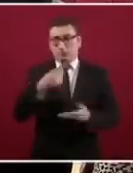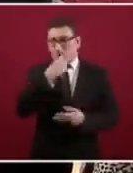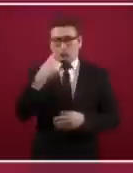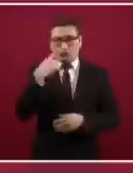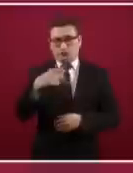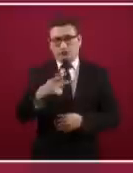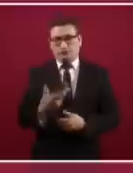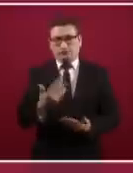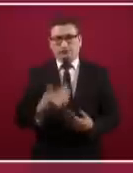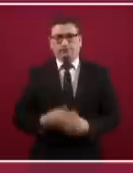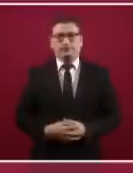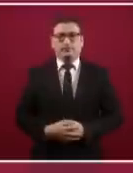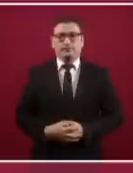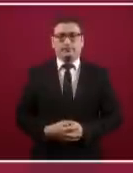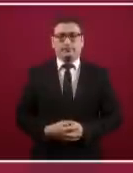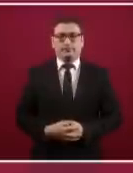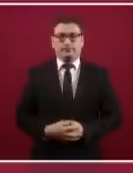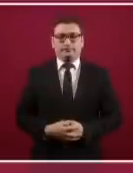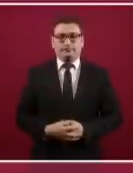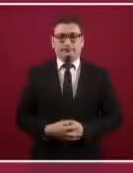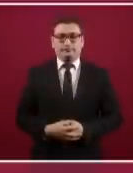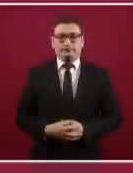Bueno,